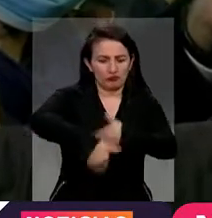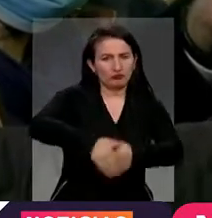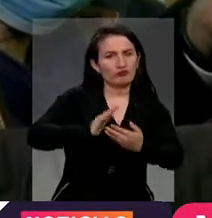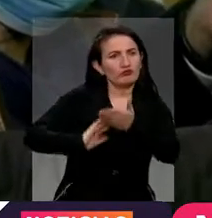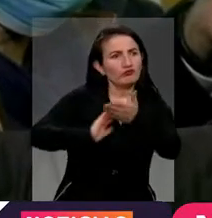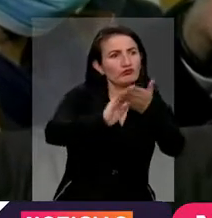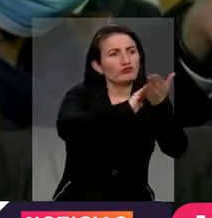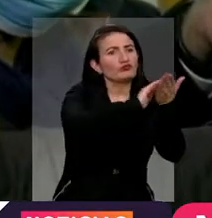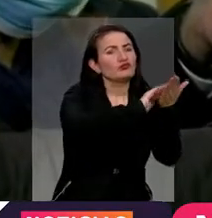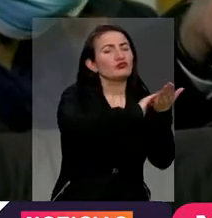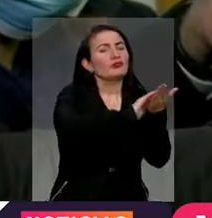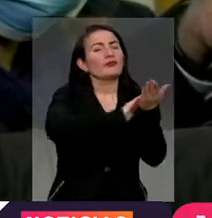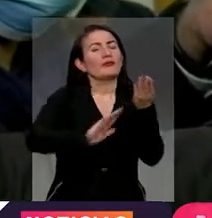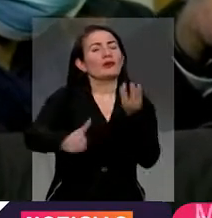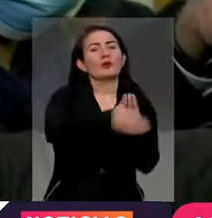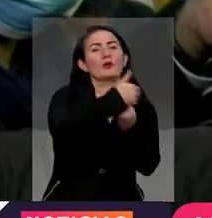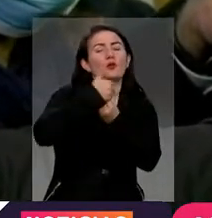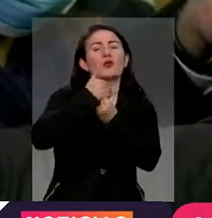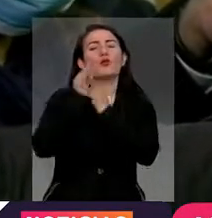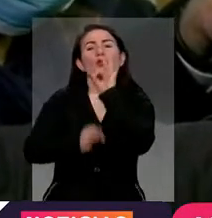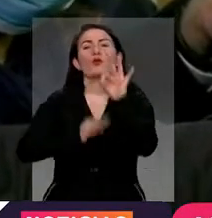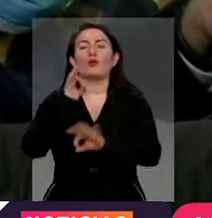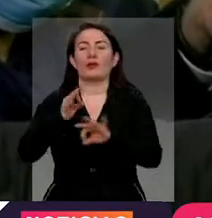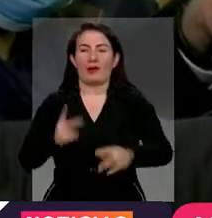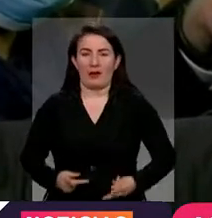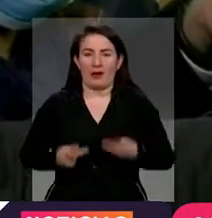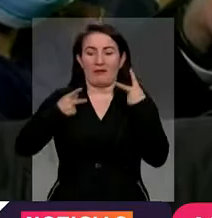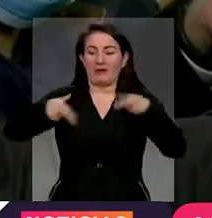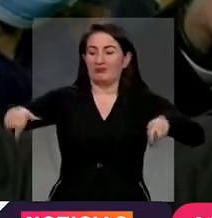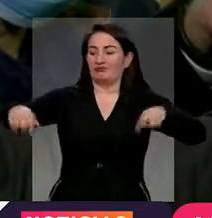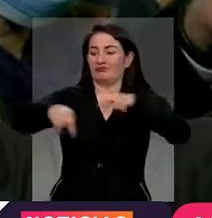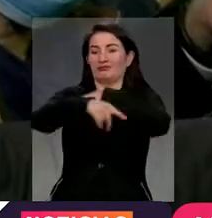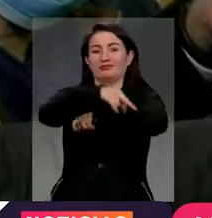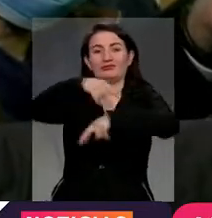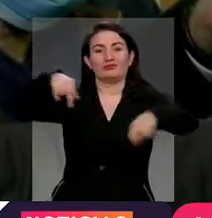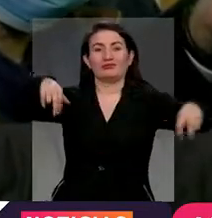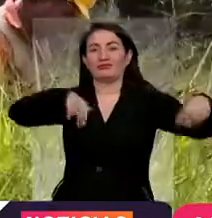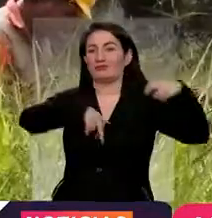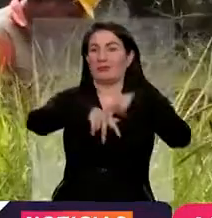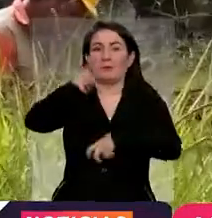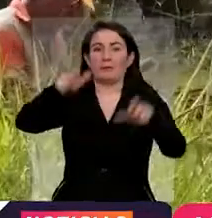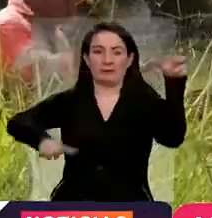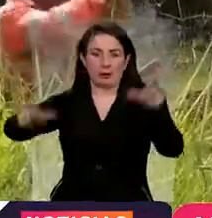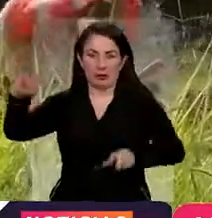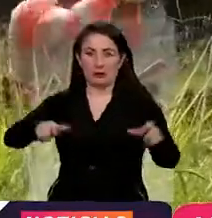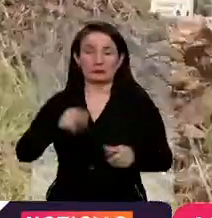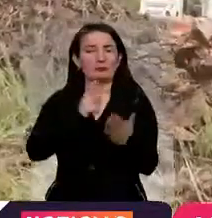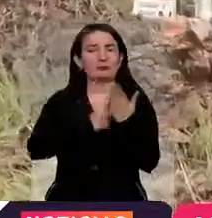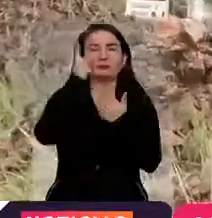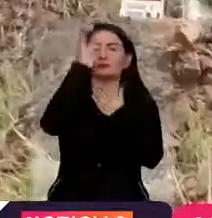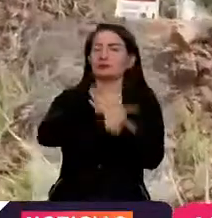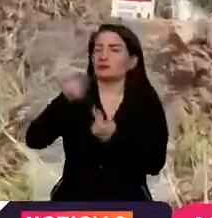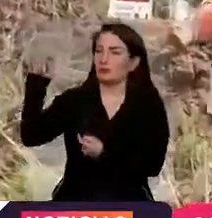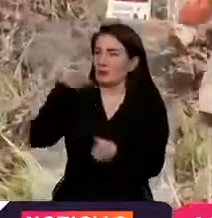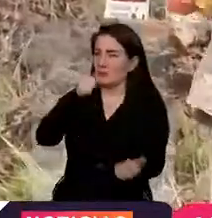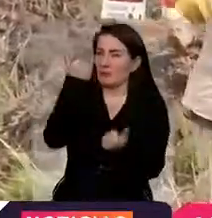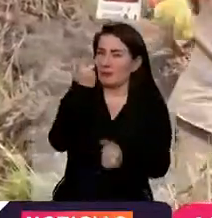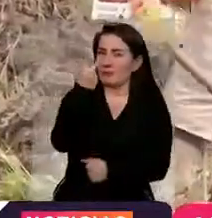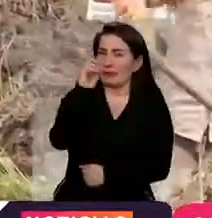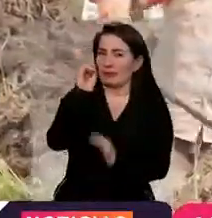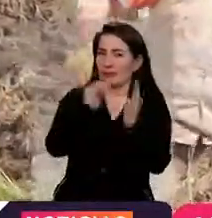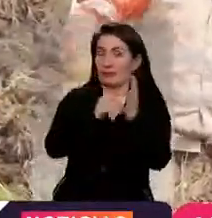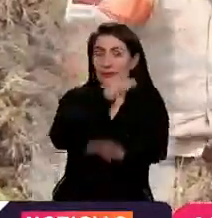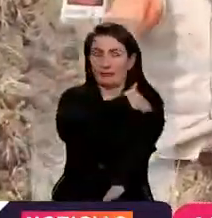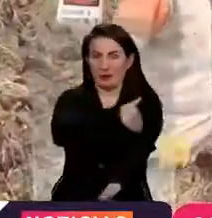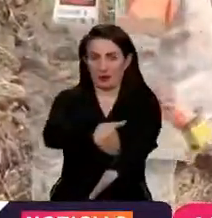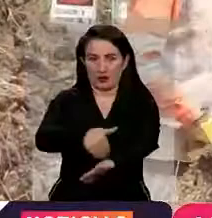salvaguardar principalmente la vida de los peatones y de las personas que están en ese corredor. El proyecto cuenta con una inversión de 20 mil millones de